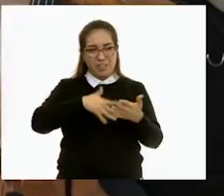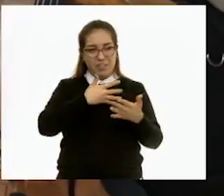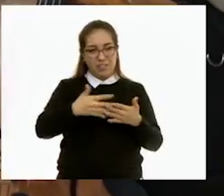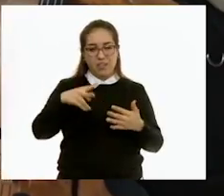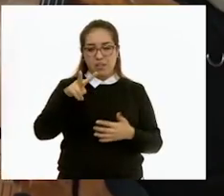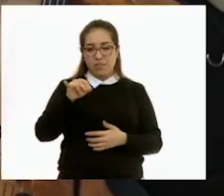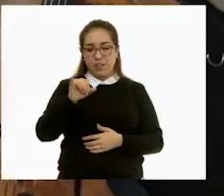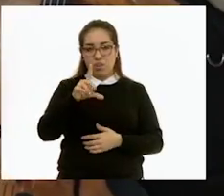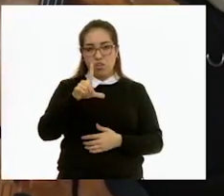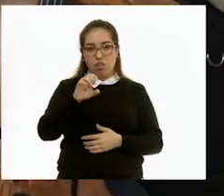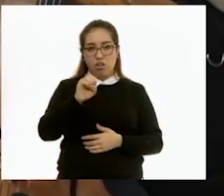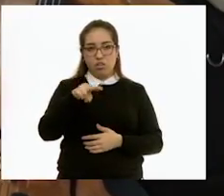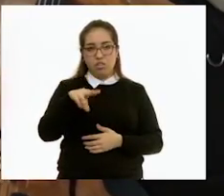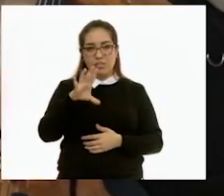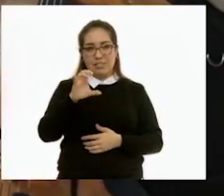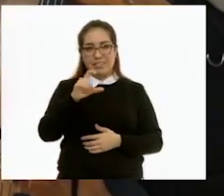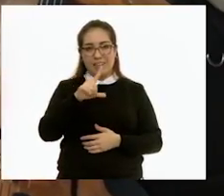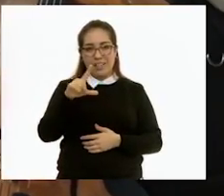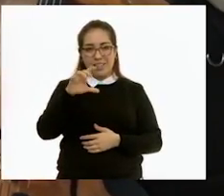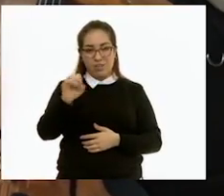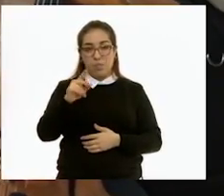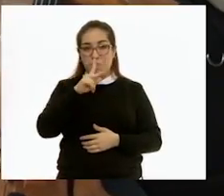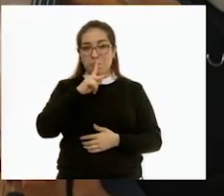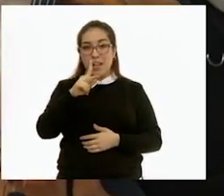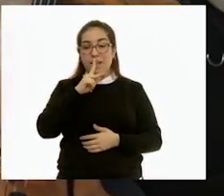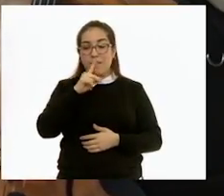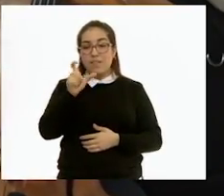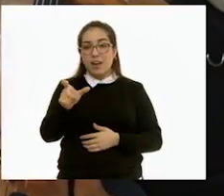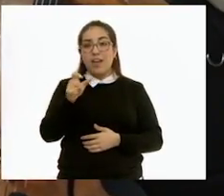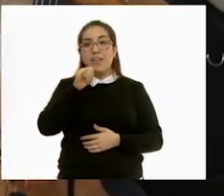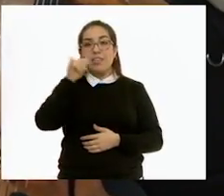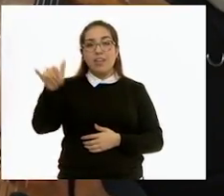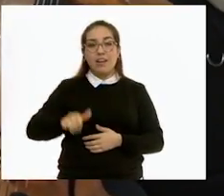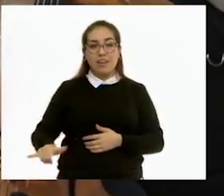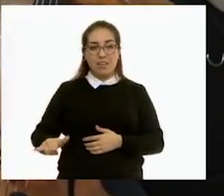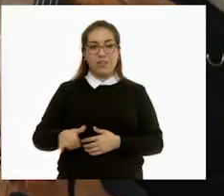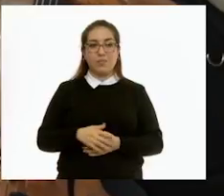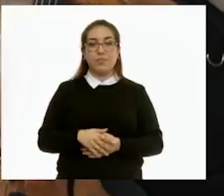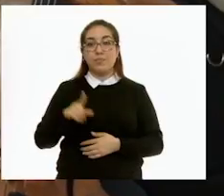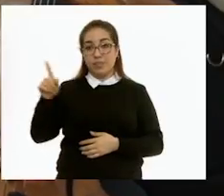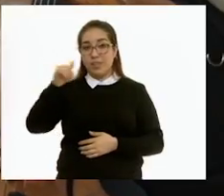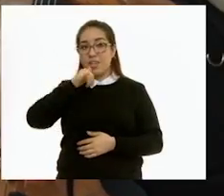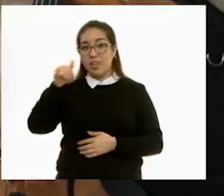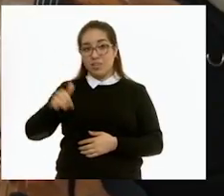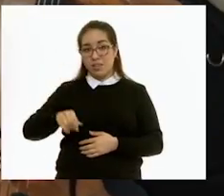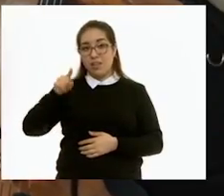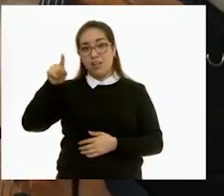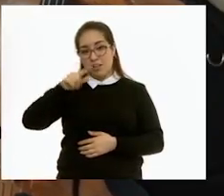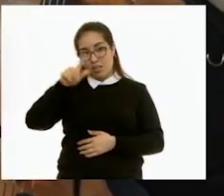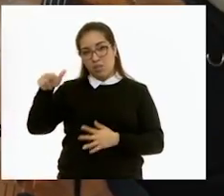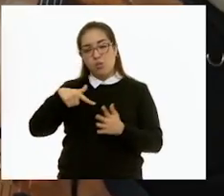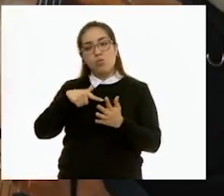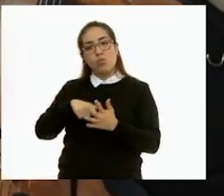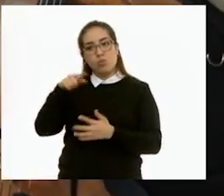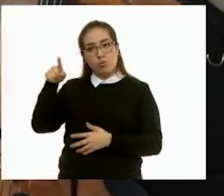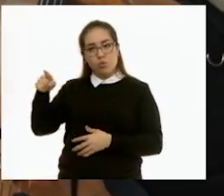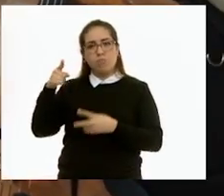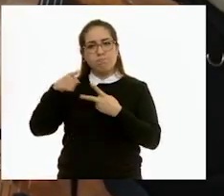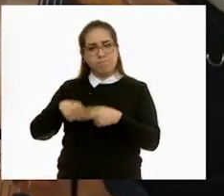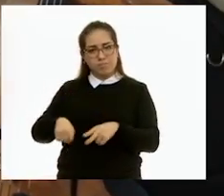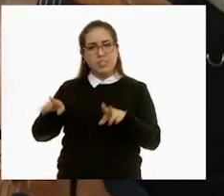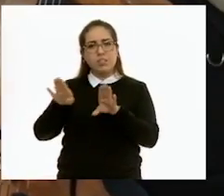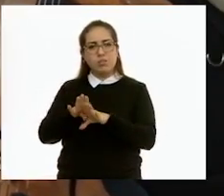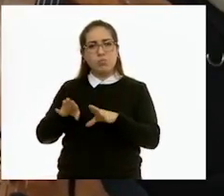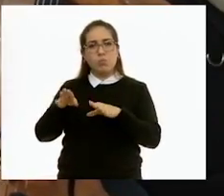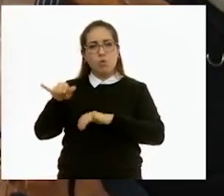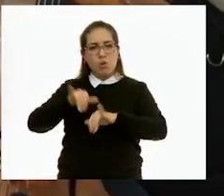violoncello, puesto que es una palabra de origen italiano. En Italia es donde se lleva a cabo un